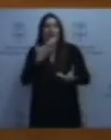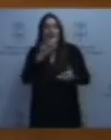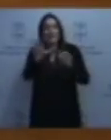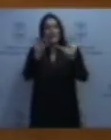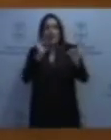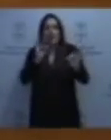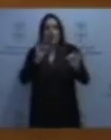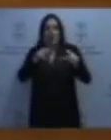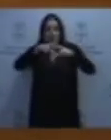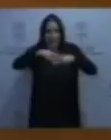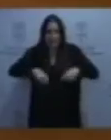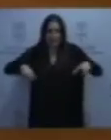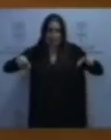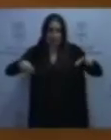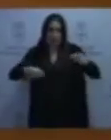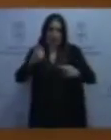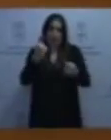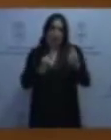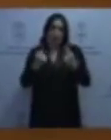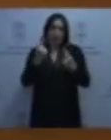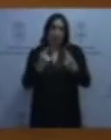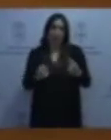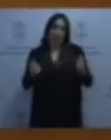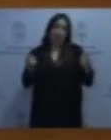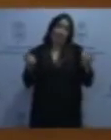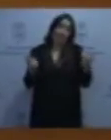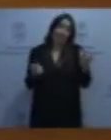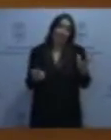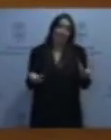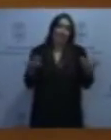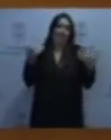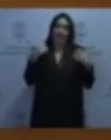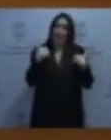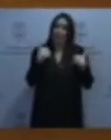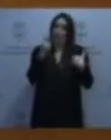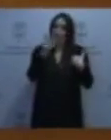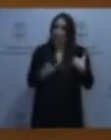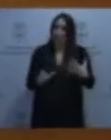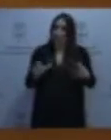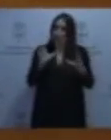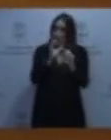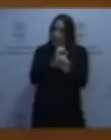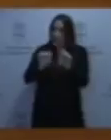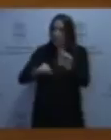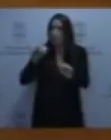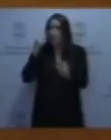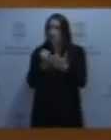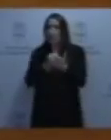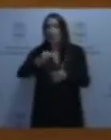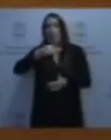tribunales en muchos casos ya deja les pites en manos de la raposa, la prueba oral de valoración subjetiva sin otro